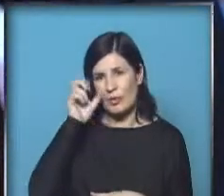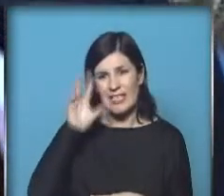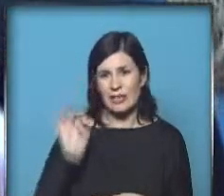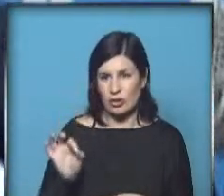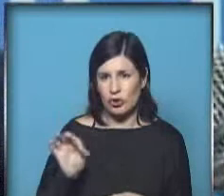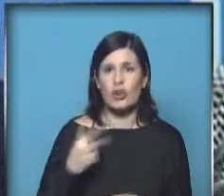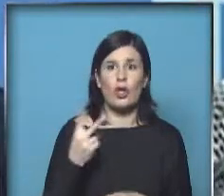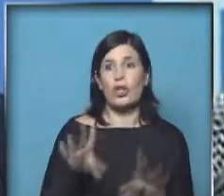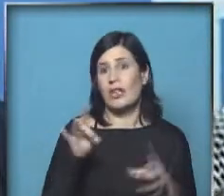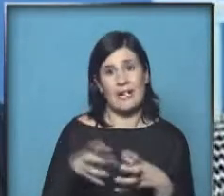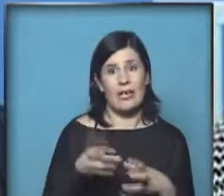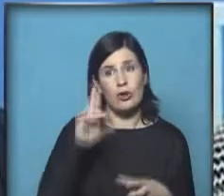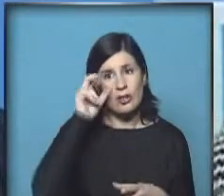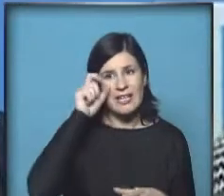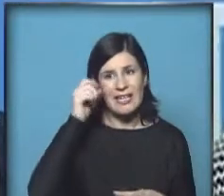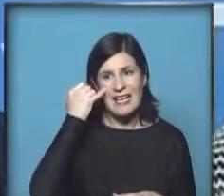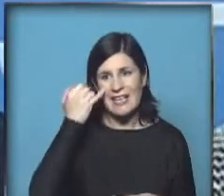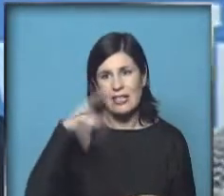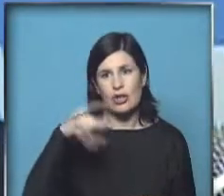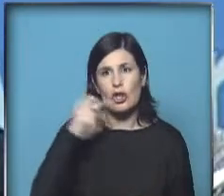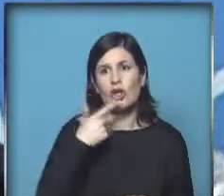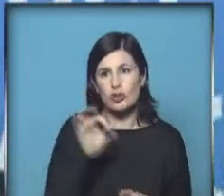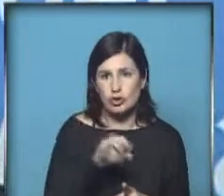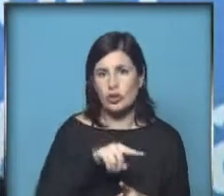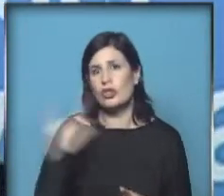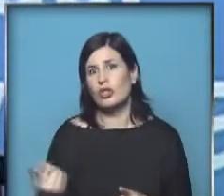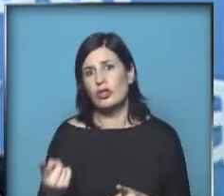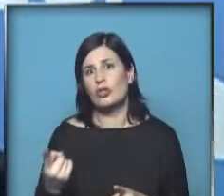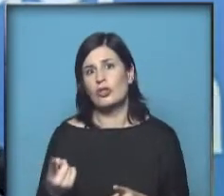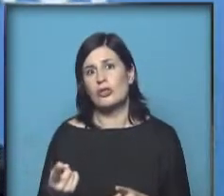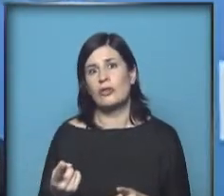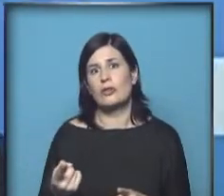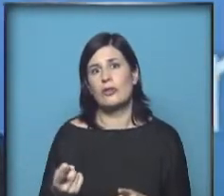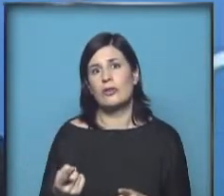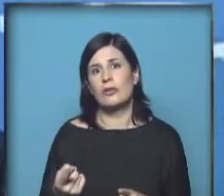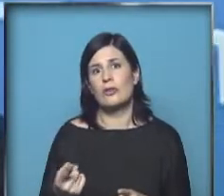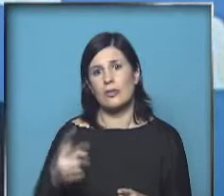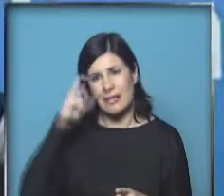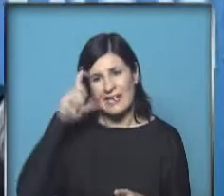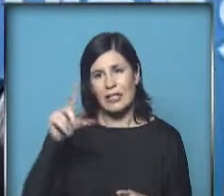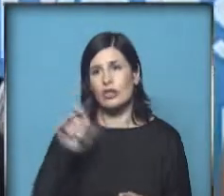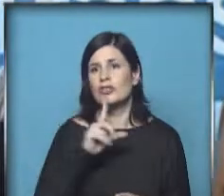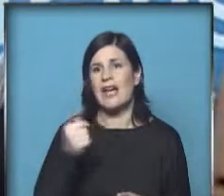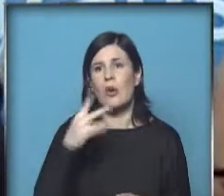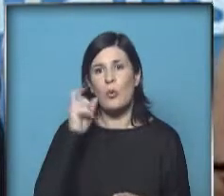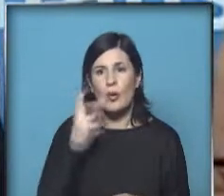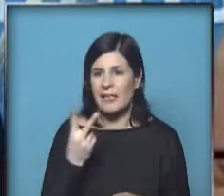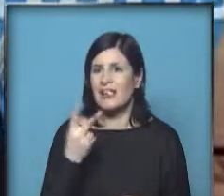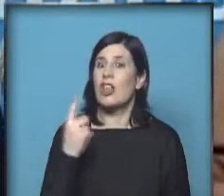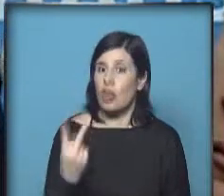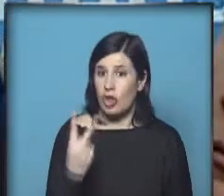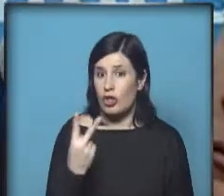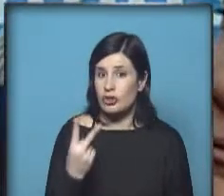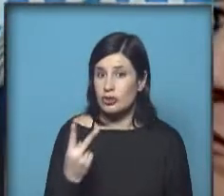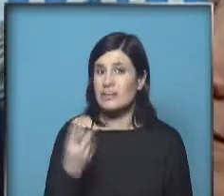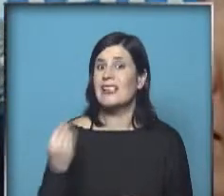y mónica ya le digo a mónica schlotahuer e impidieron que